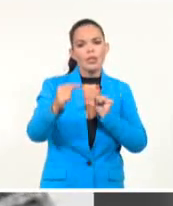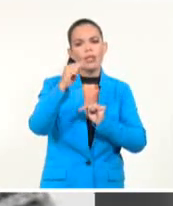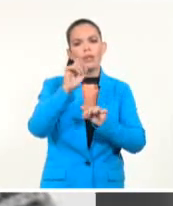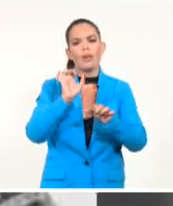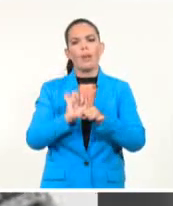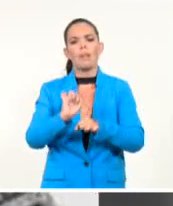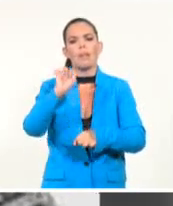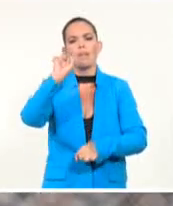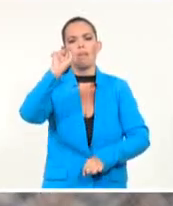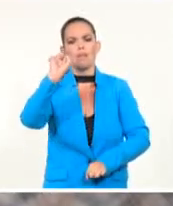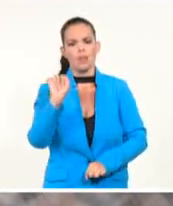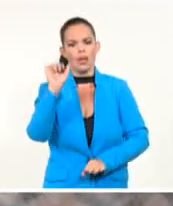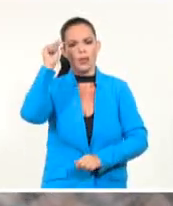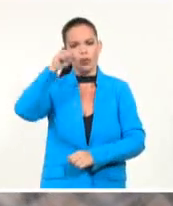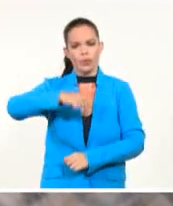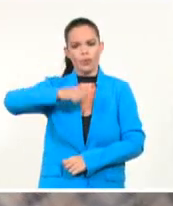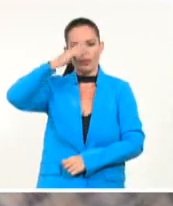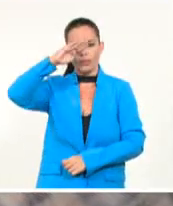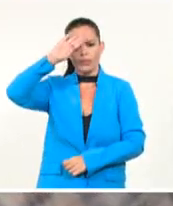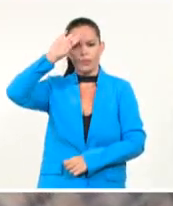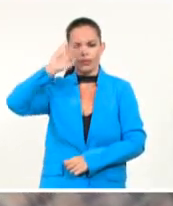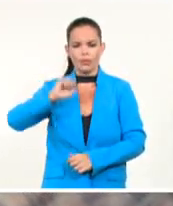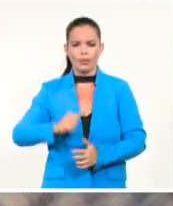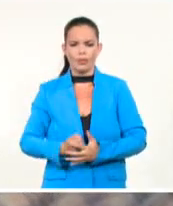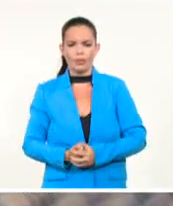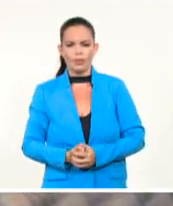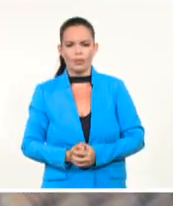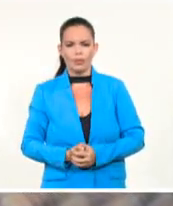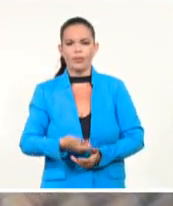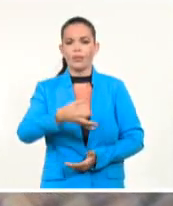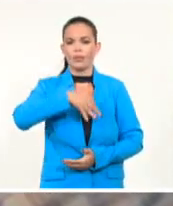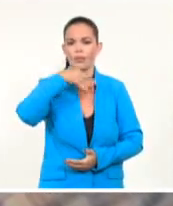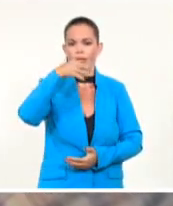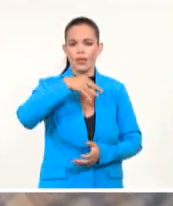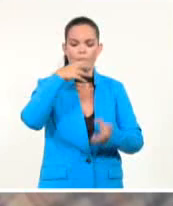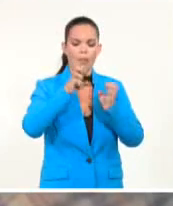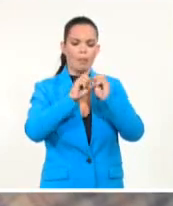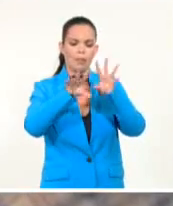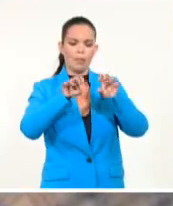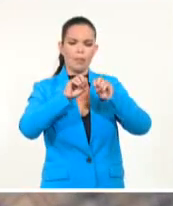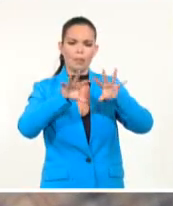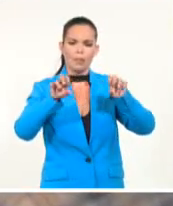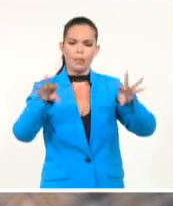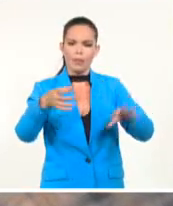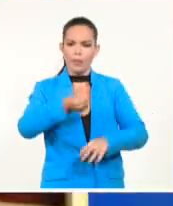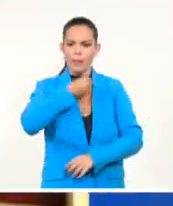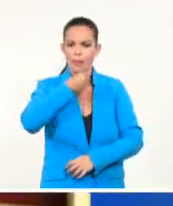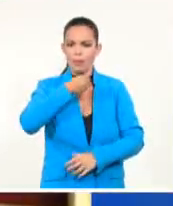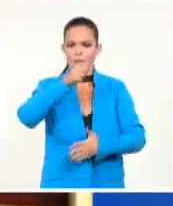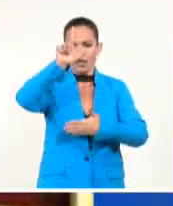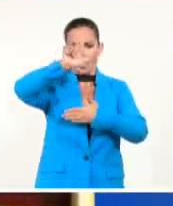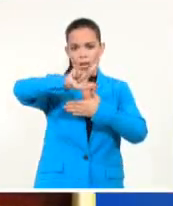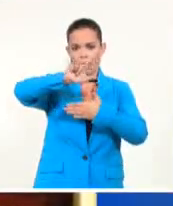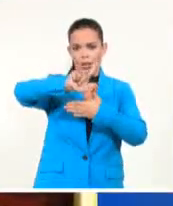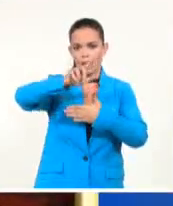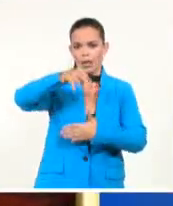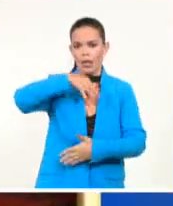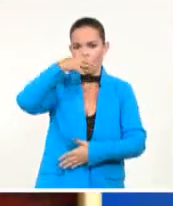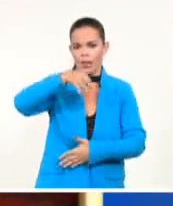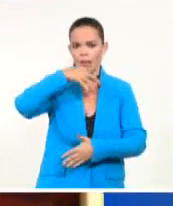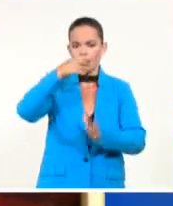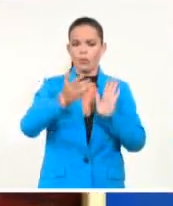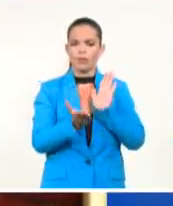máximos referentes de las artes plásticas cubanas. Según publica la agencia Prensa Latina, el Castillo de la Real Fuerza exhibirá la